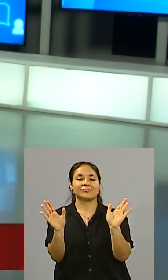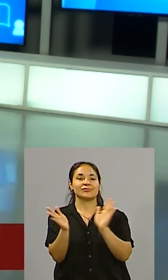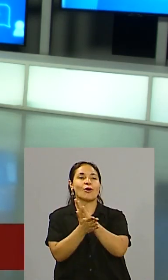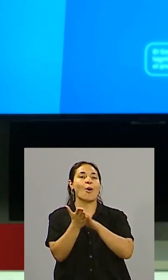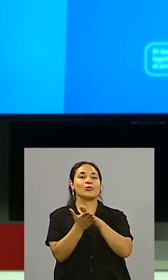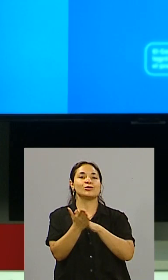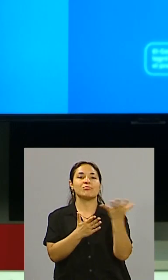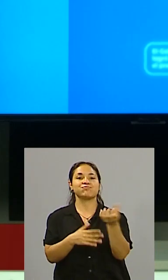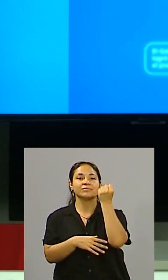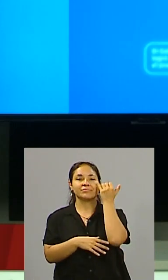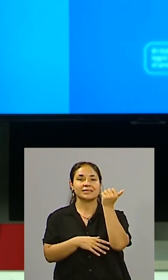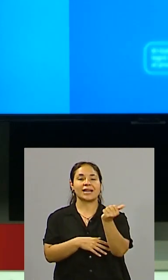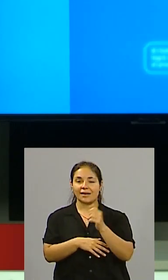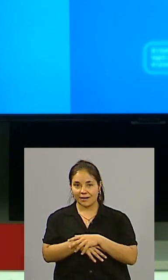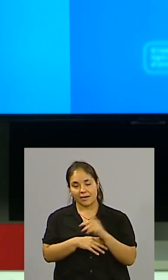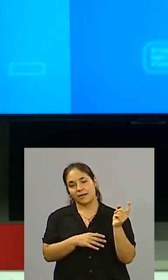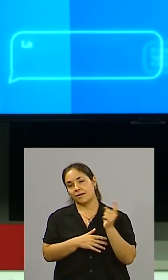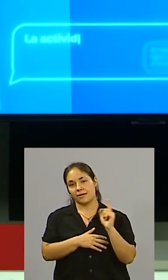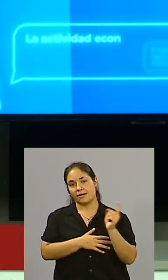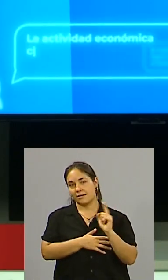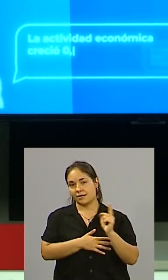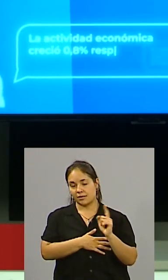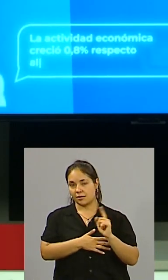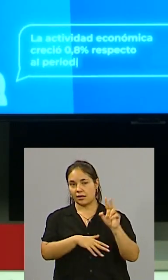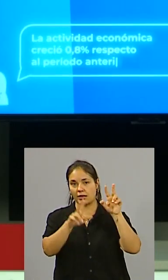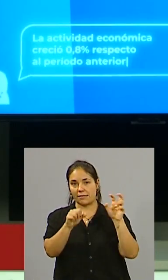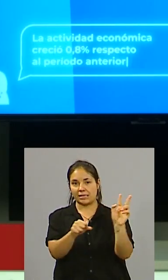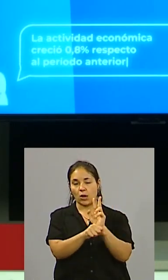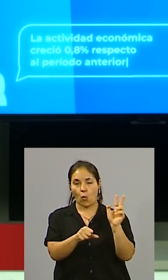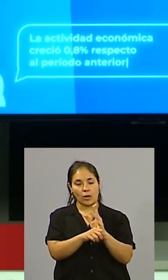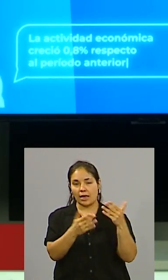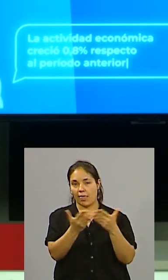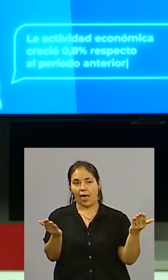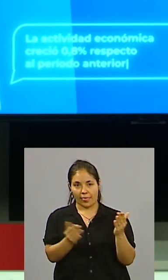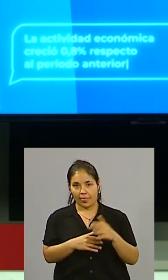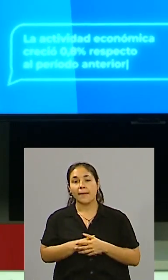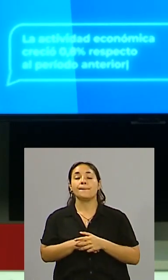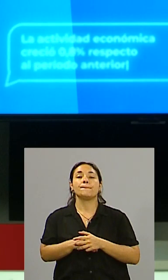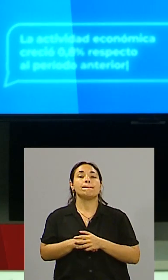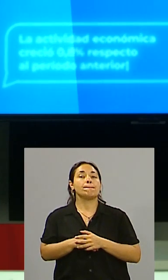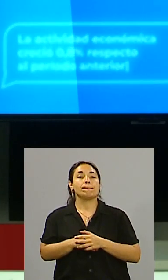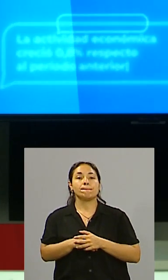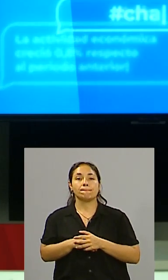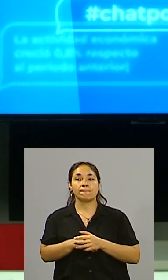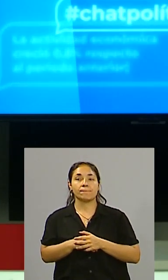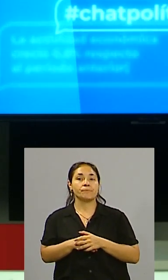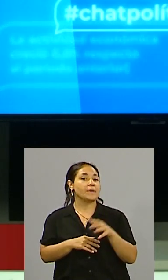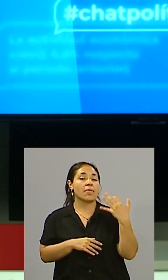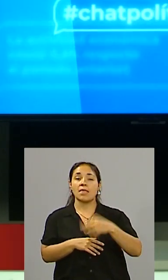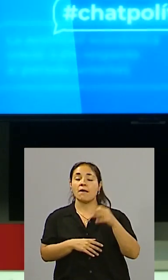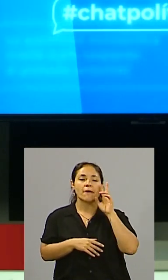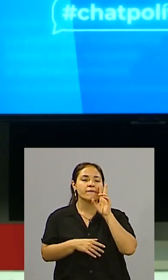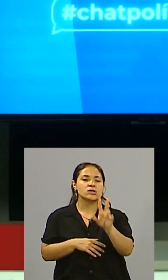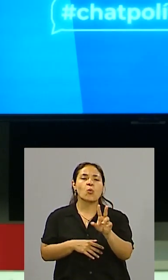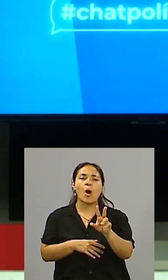la solución para lo que involucra a la inseguridad en general. Y ahí tenemos que ser capaces de visibilizar, bueno,